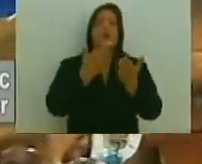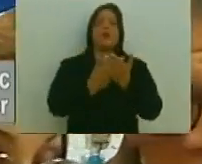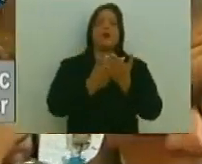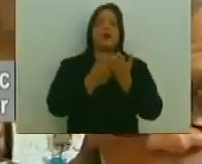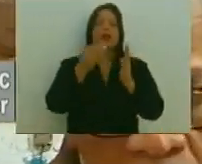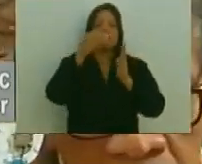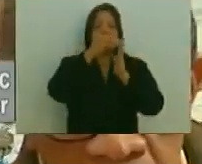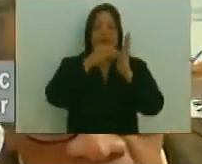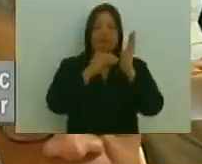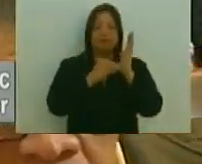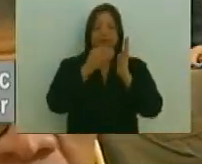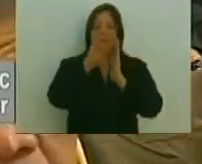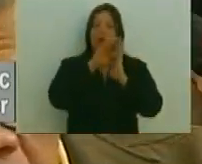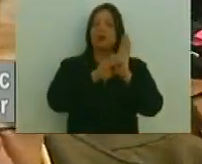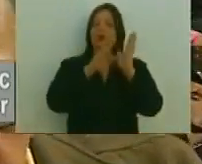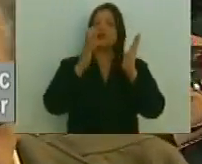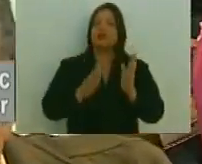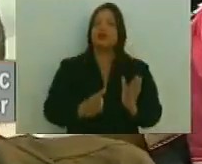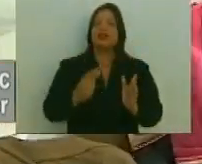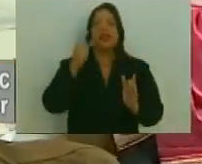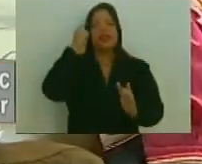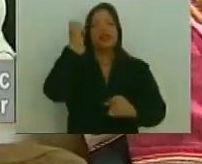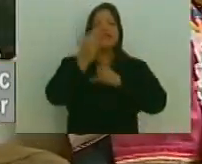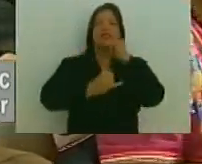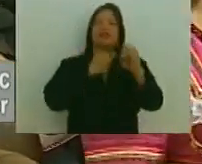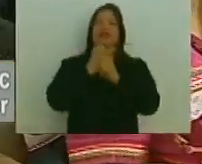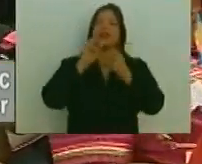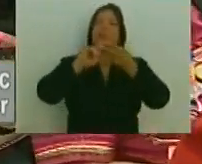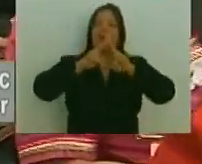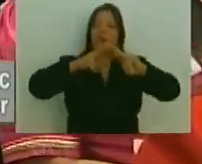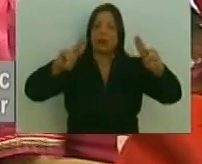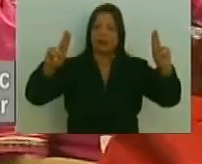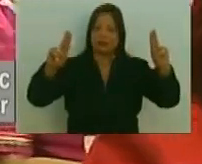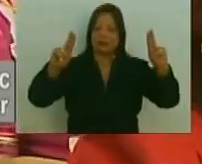acuerdo constituyente por el Día Internacional de la Paz.